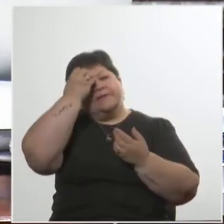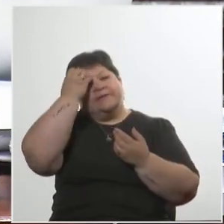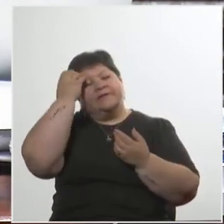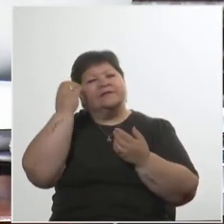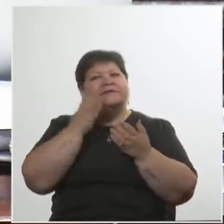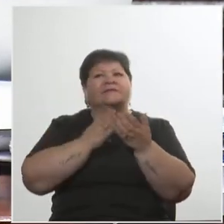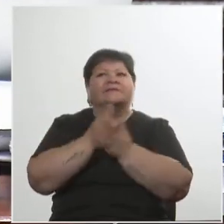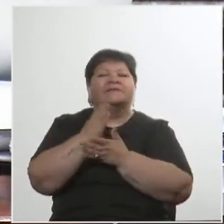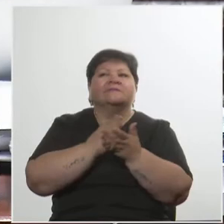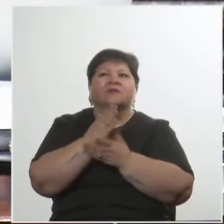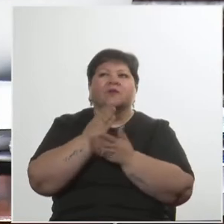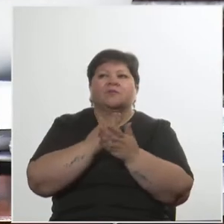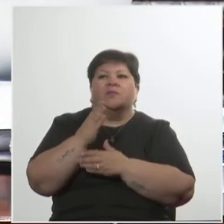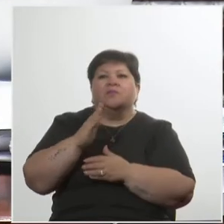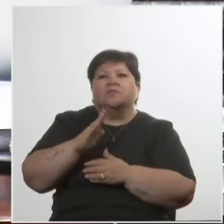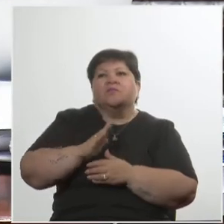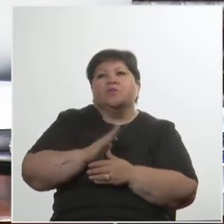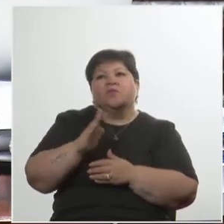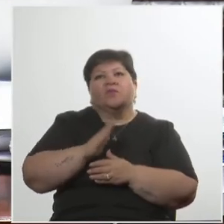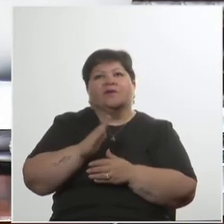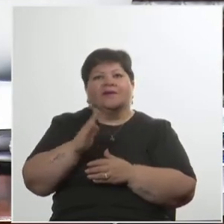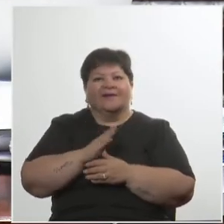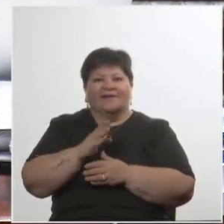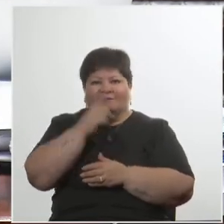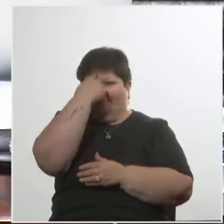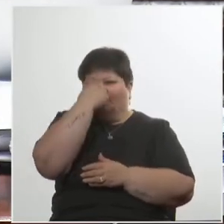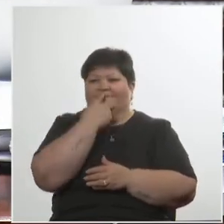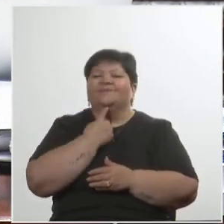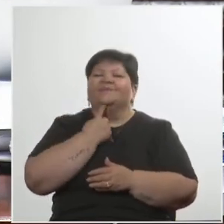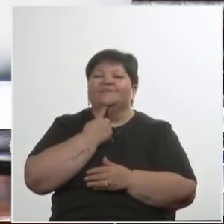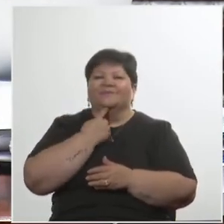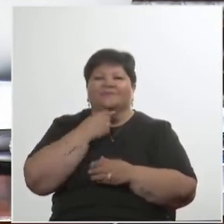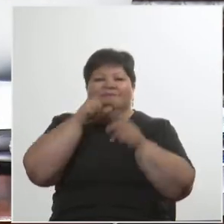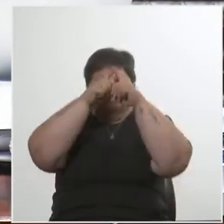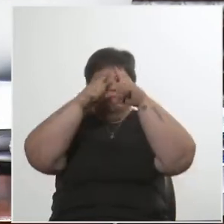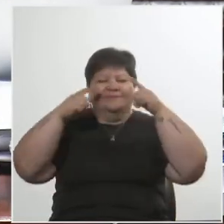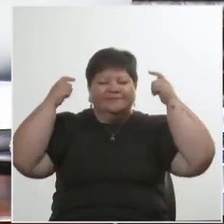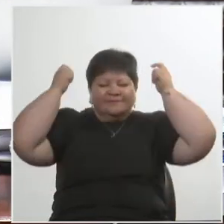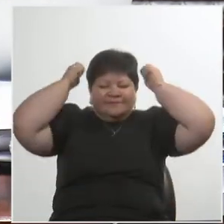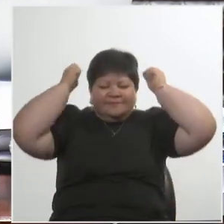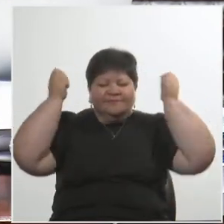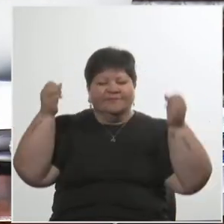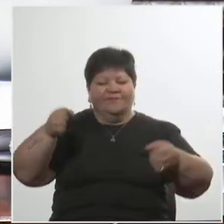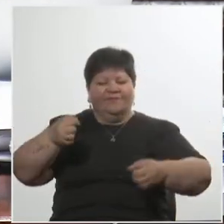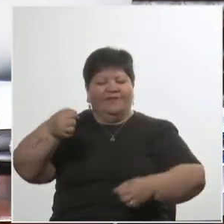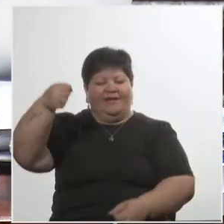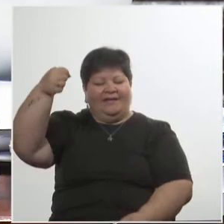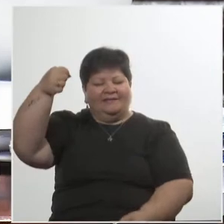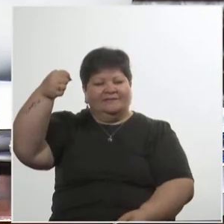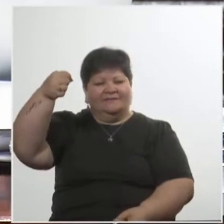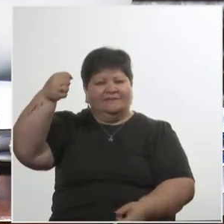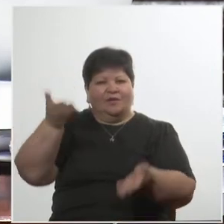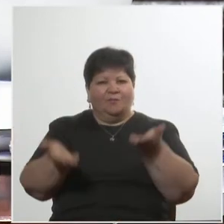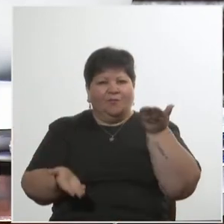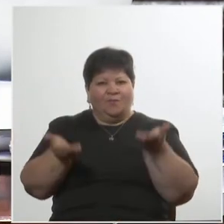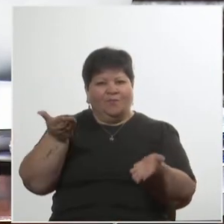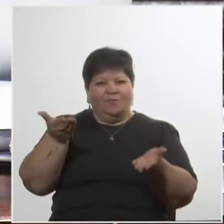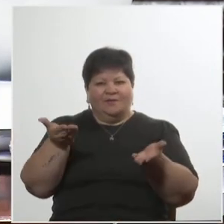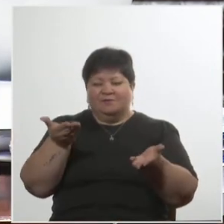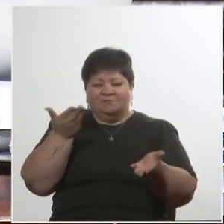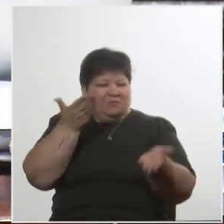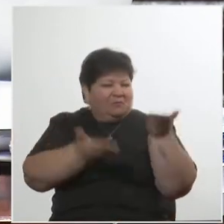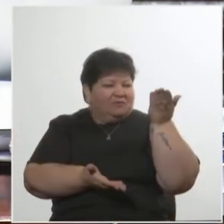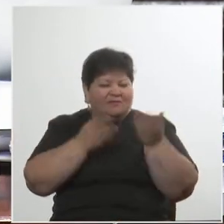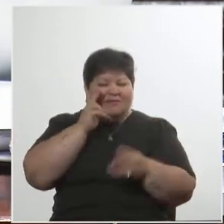esa mujer que sostiene la balanza y los ojos vendados es porque la justicia no Mira